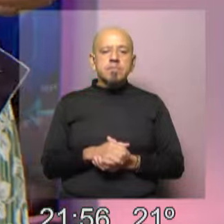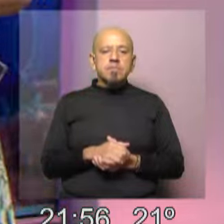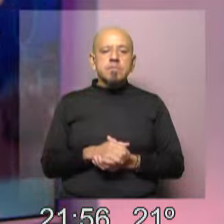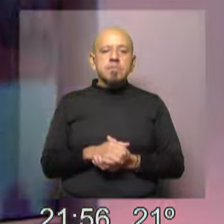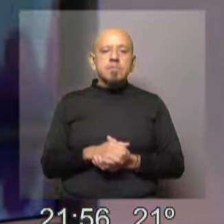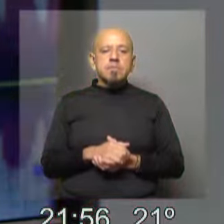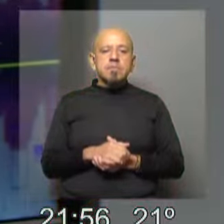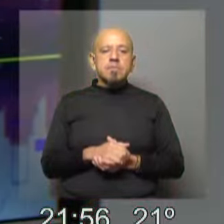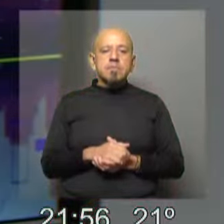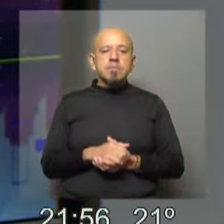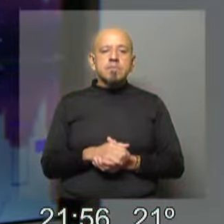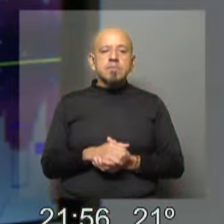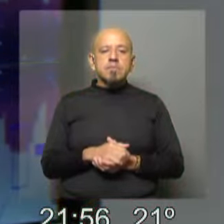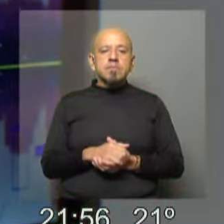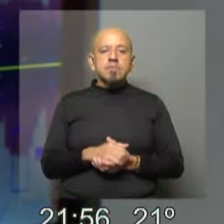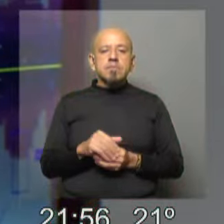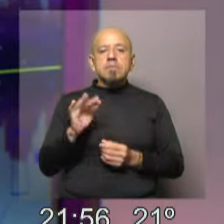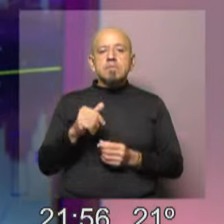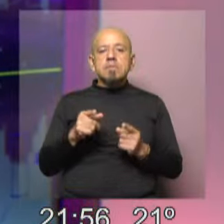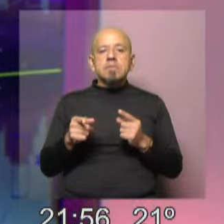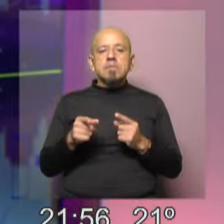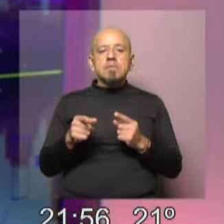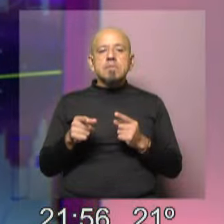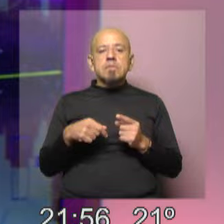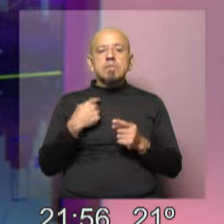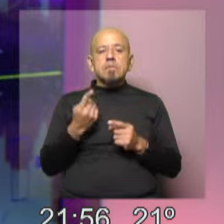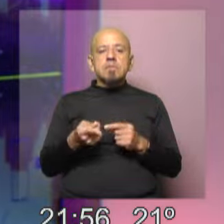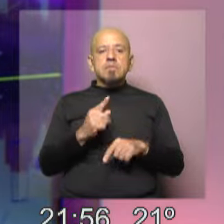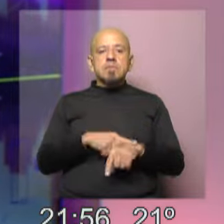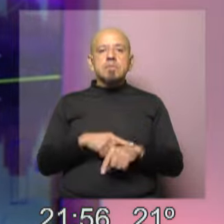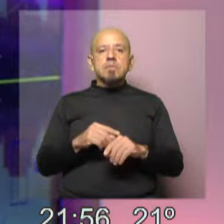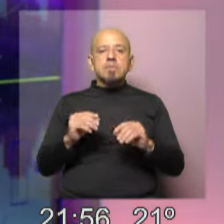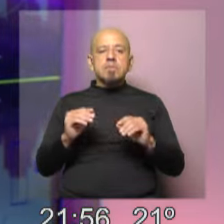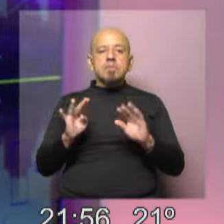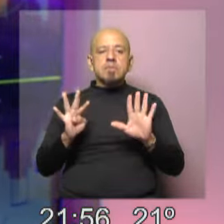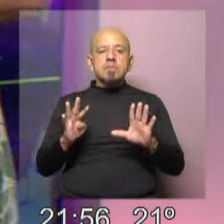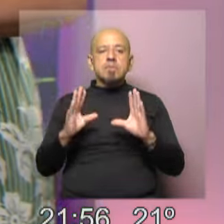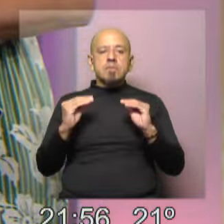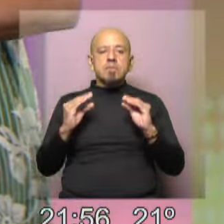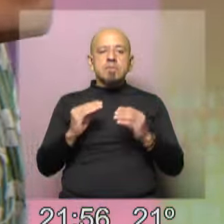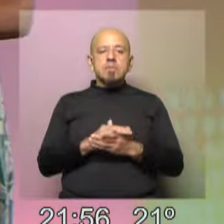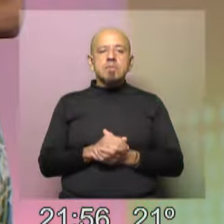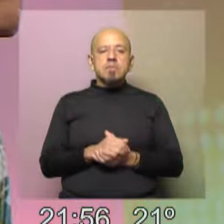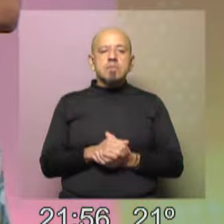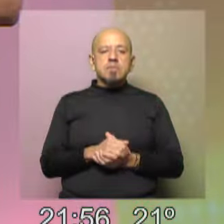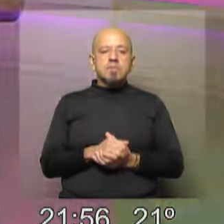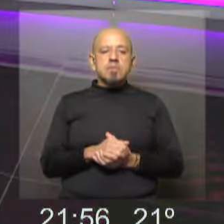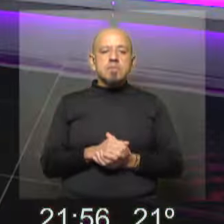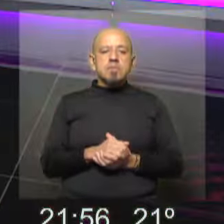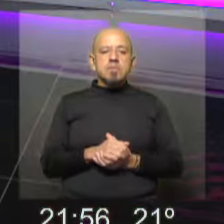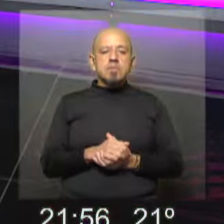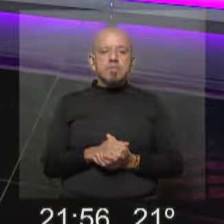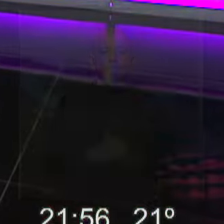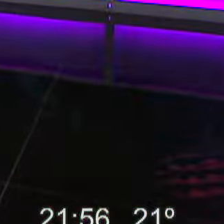bueno, nosotros nos despedimos. Nos despedimos hasta mañana a las 9 de la noche con Lucía Severino.